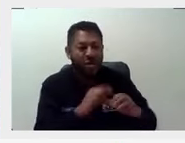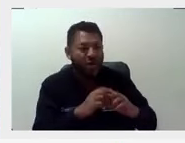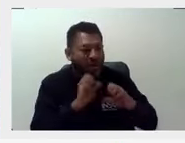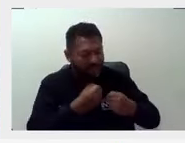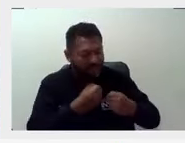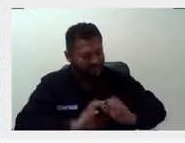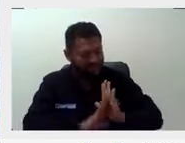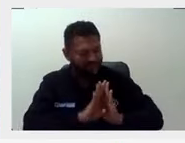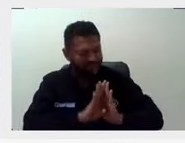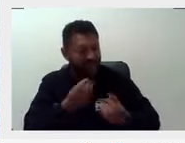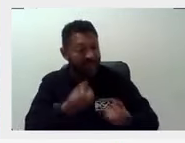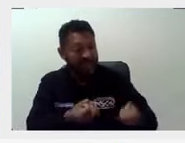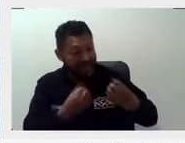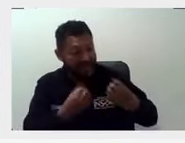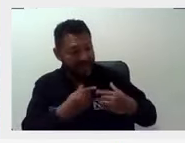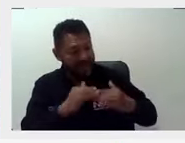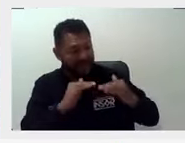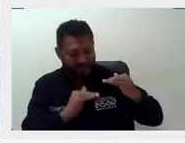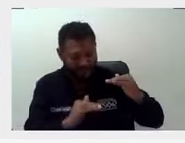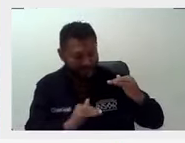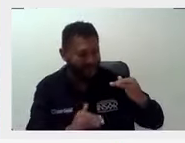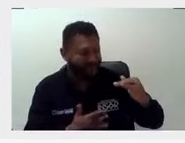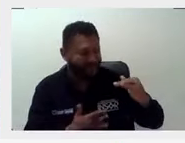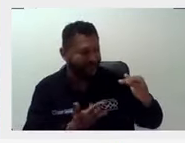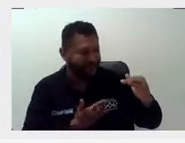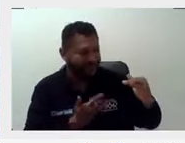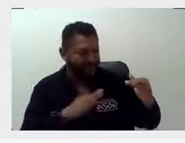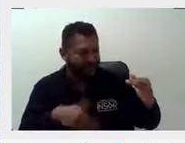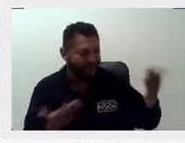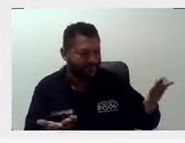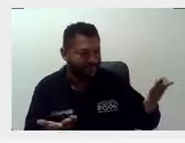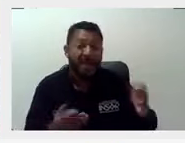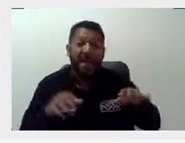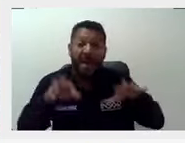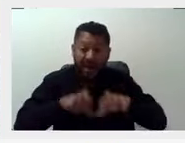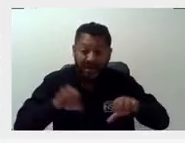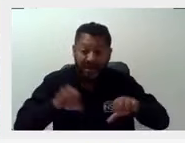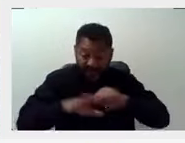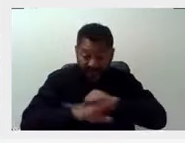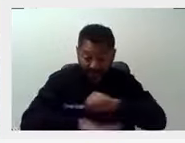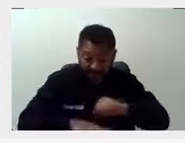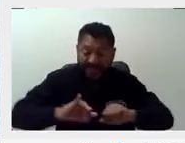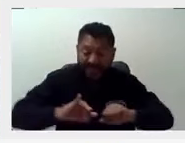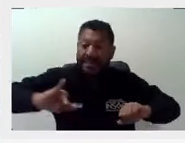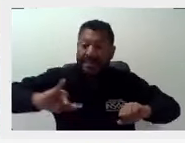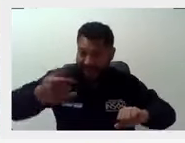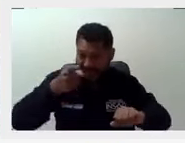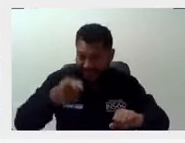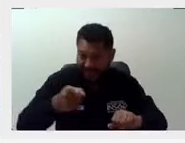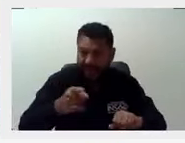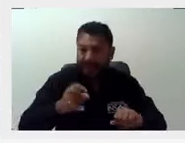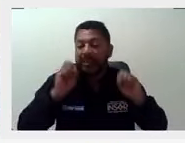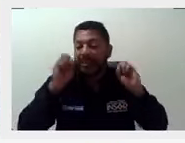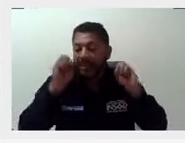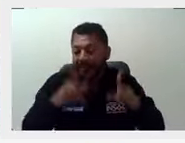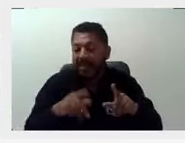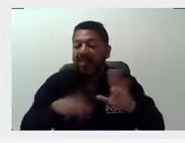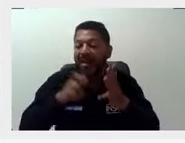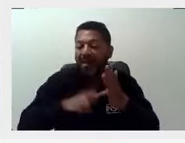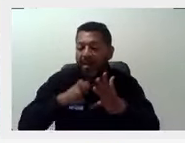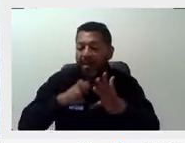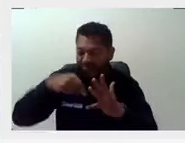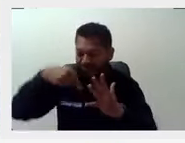dar. Entonces, poder generar actividades que sean muy básicas, pero tener el plan de tener de mayor nivel de complejidad y de